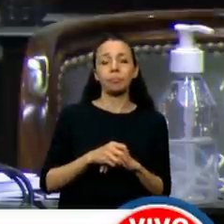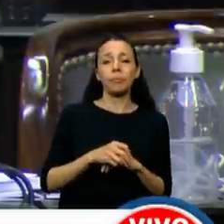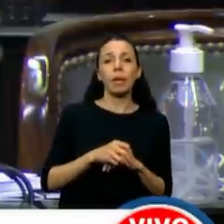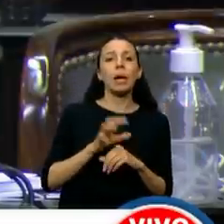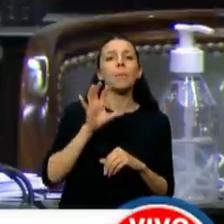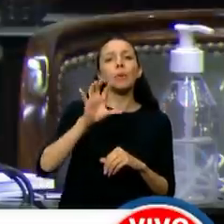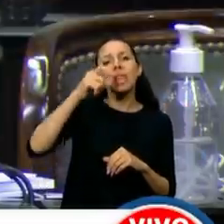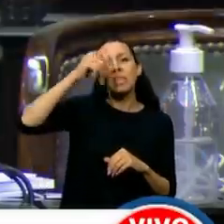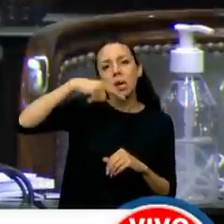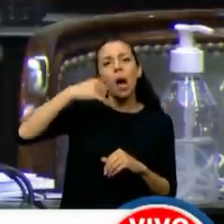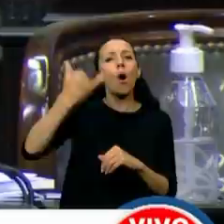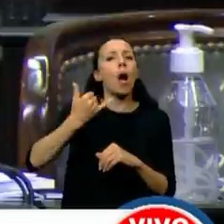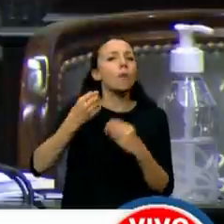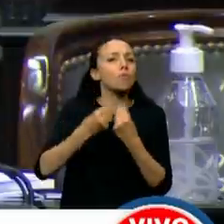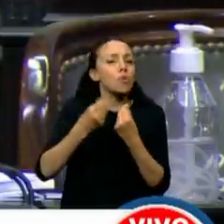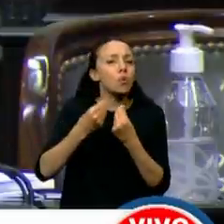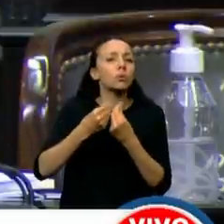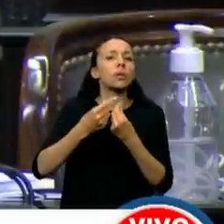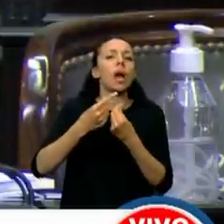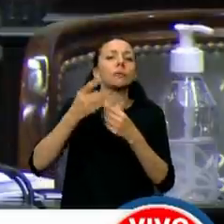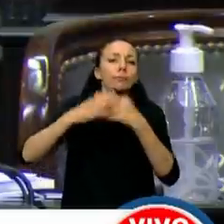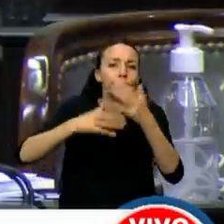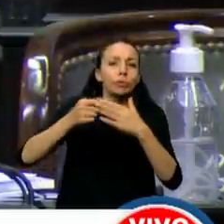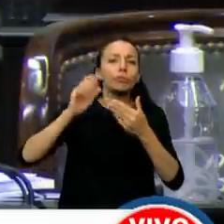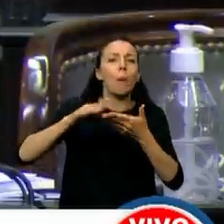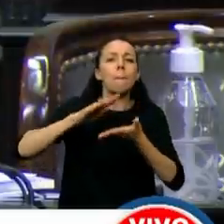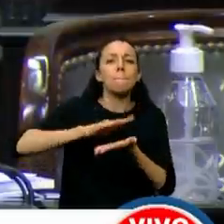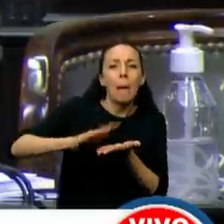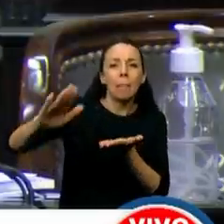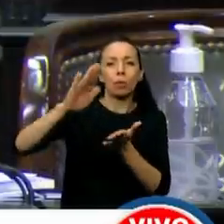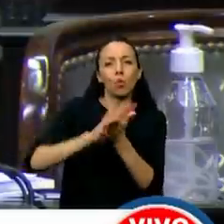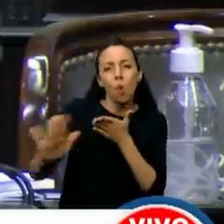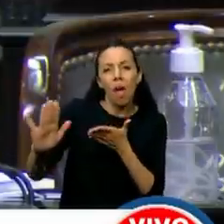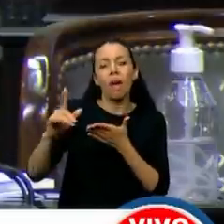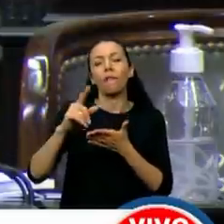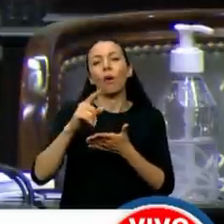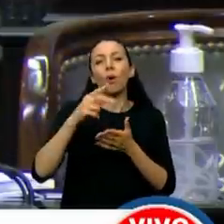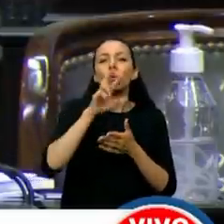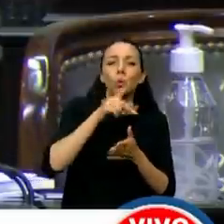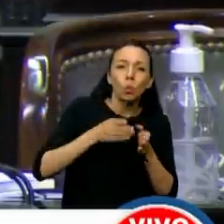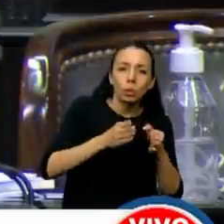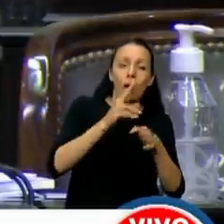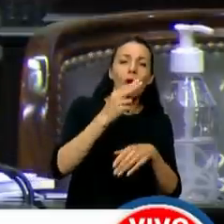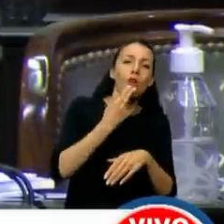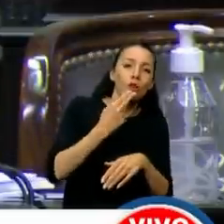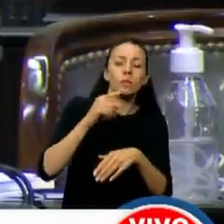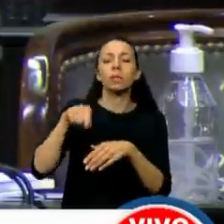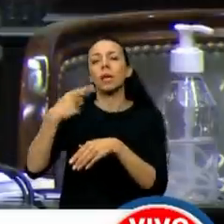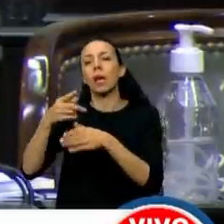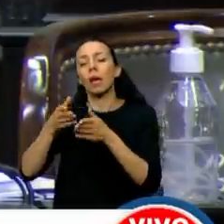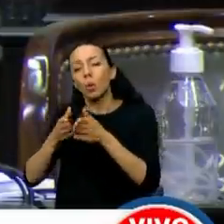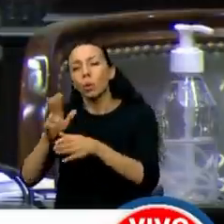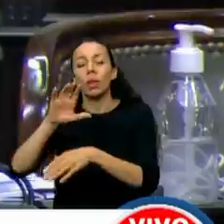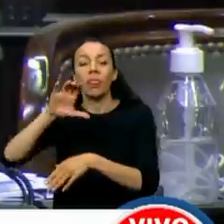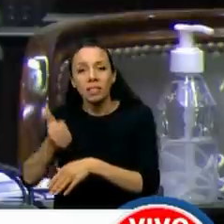muchas obras de repavimentación en la ruta nacional 11 en la ruta nacional 16 rumbo a santiago del estero en la